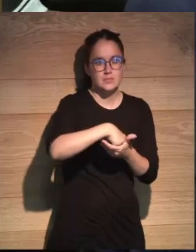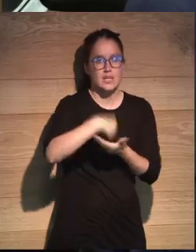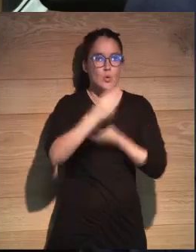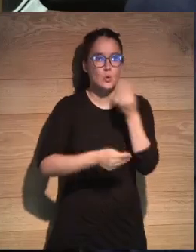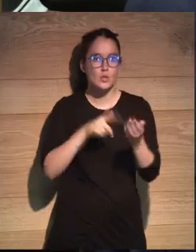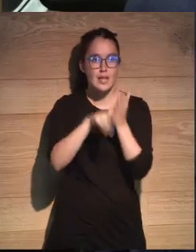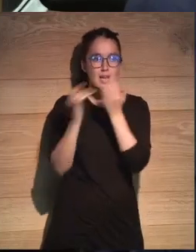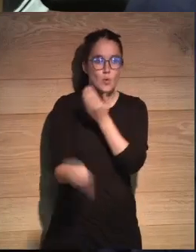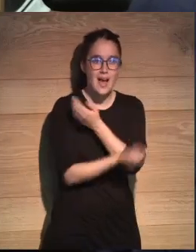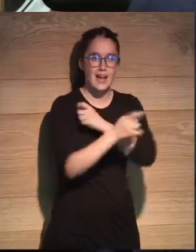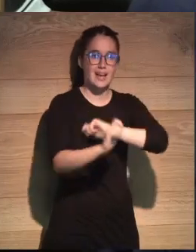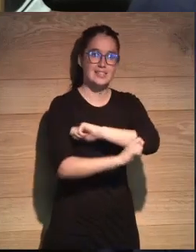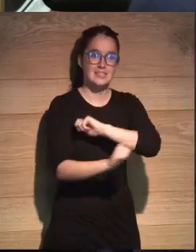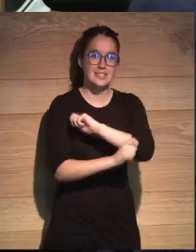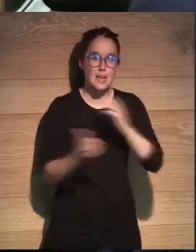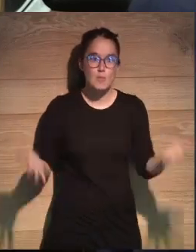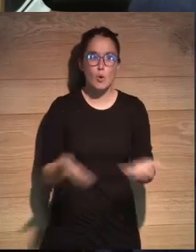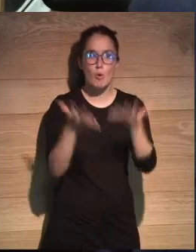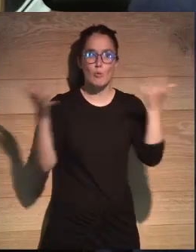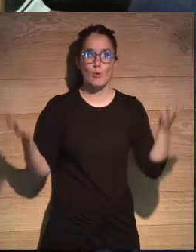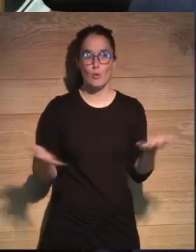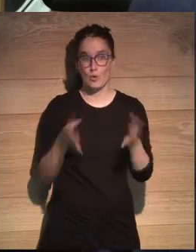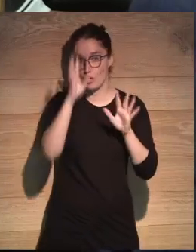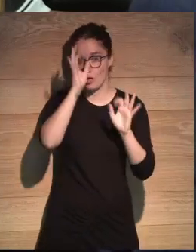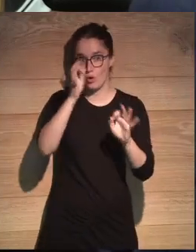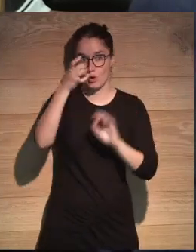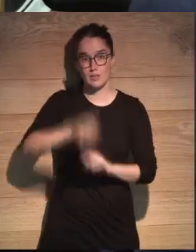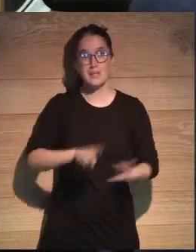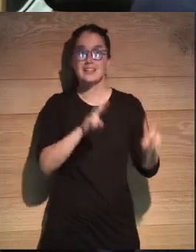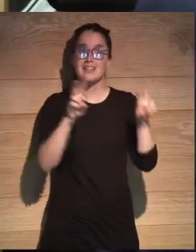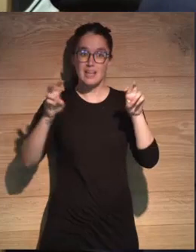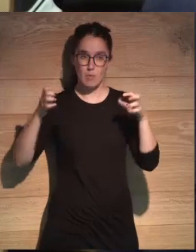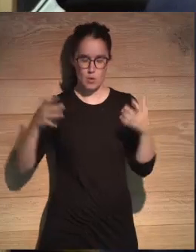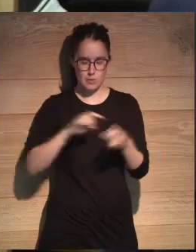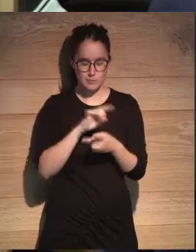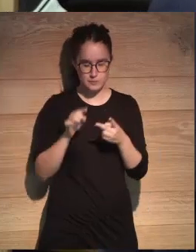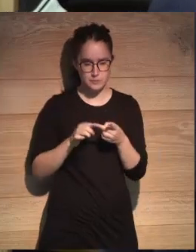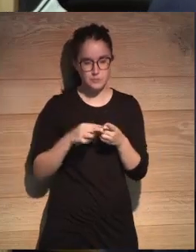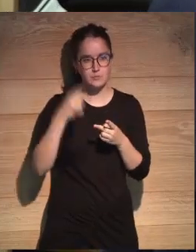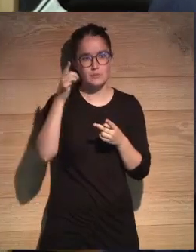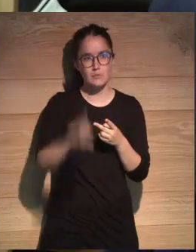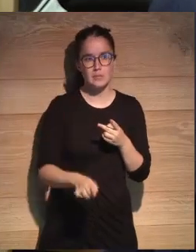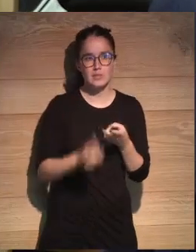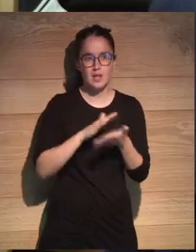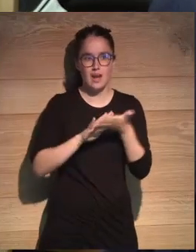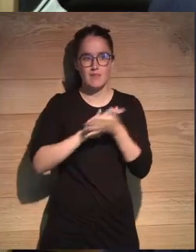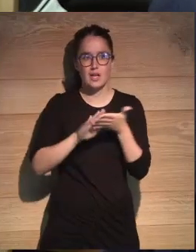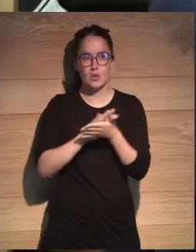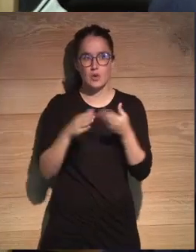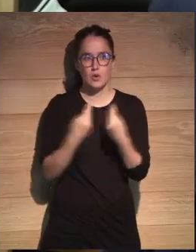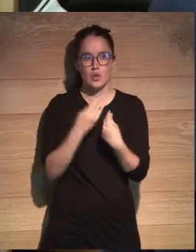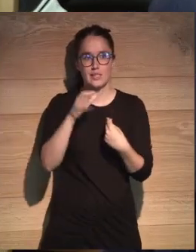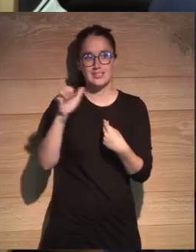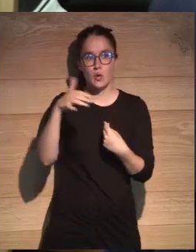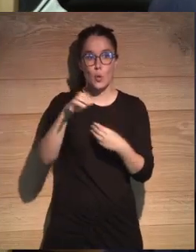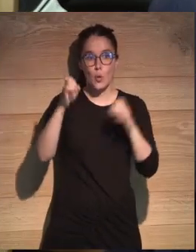uso del lenguaje, las estrategias de promoción y evidentemente también los temas. Y la segunda cuestión también, y eso lo hemos hablado con Segundo en